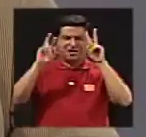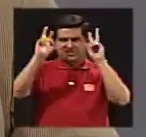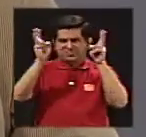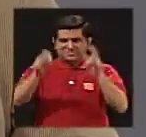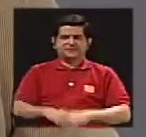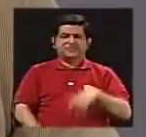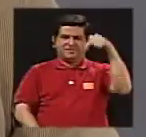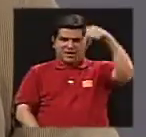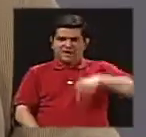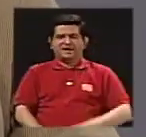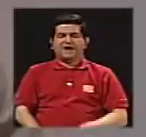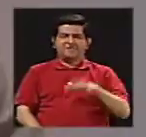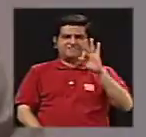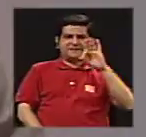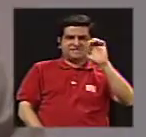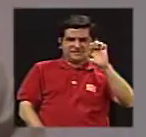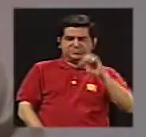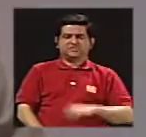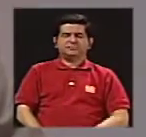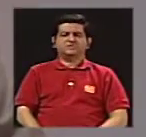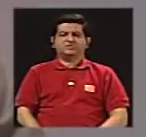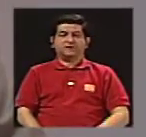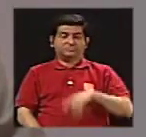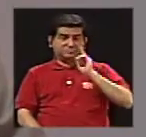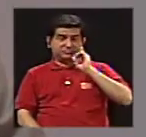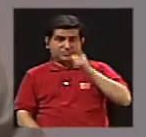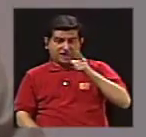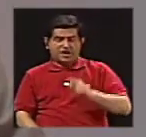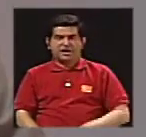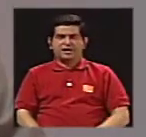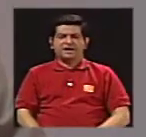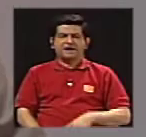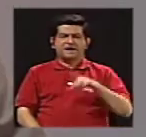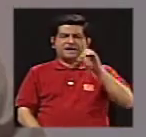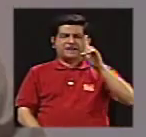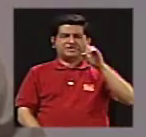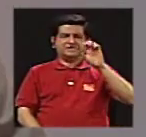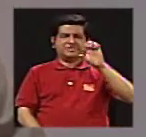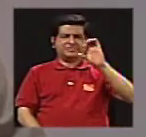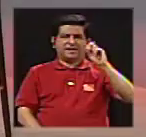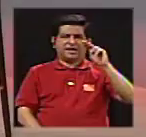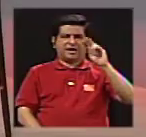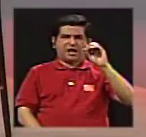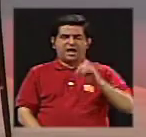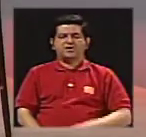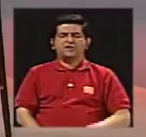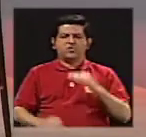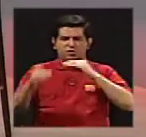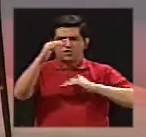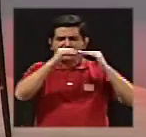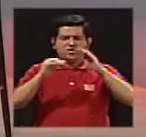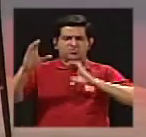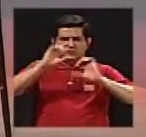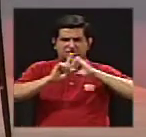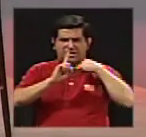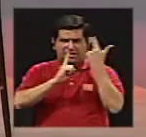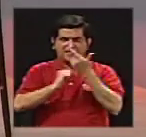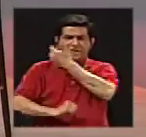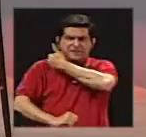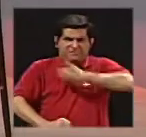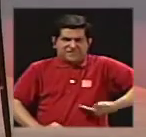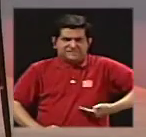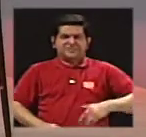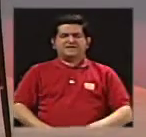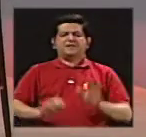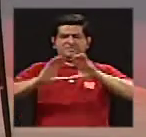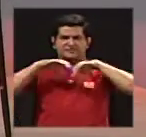tema está Don Francisco Enríquez eh decano de la facultad de ciencias sociales y presidente de la comisión organiz adora del